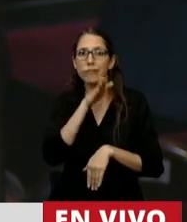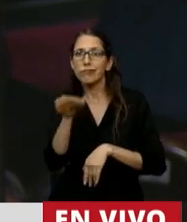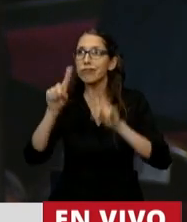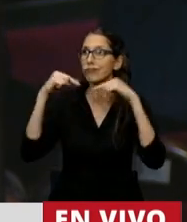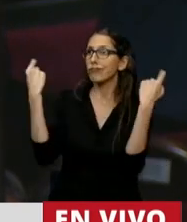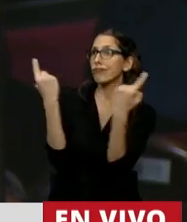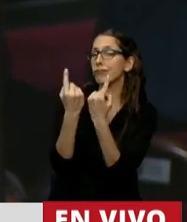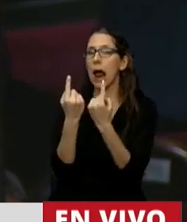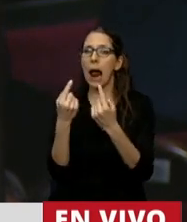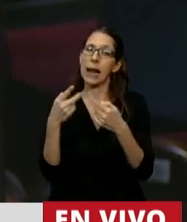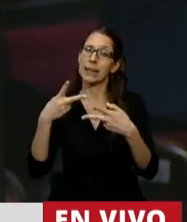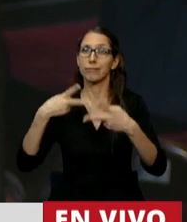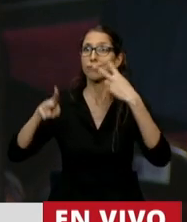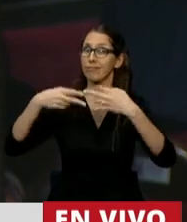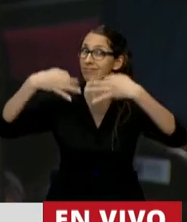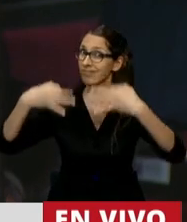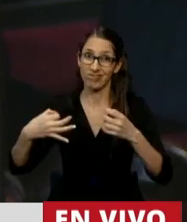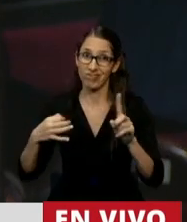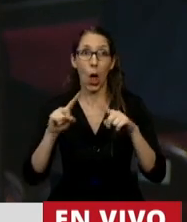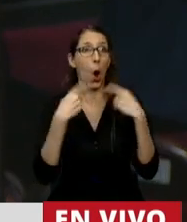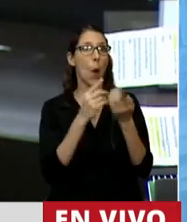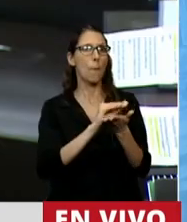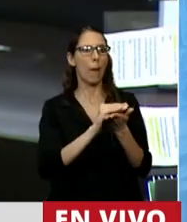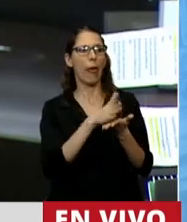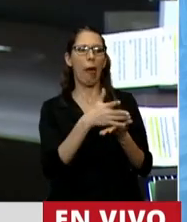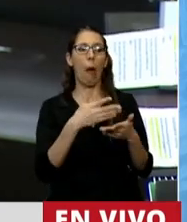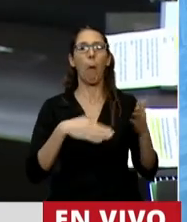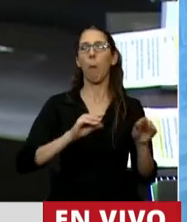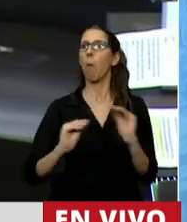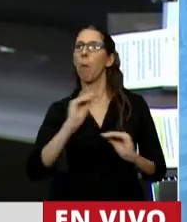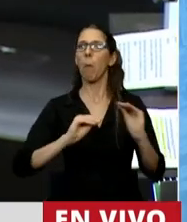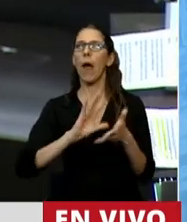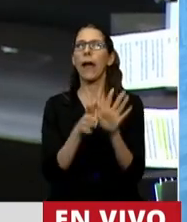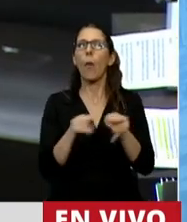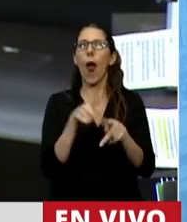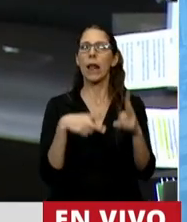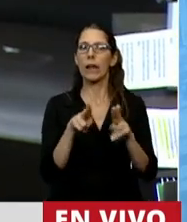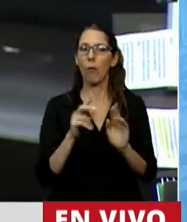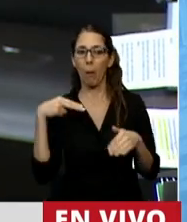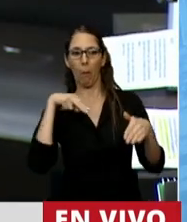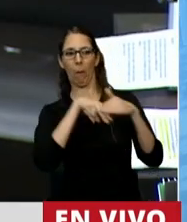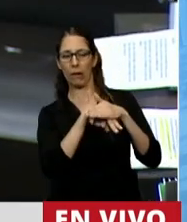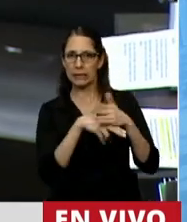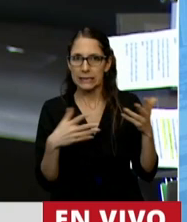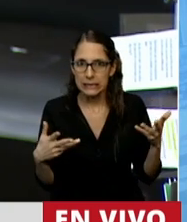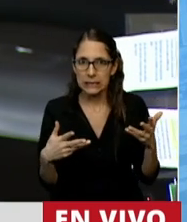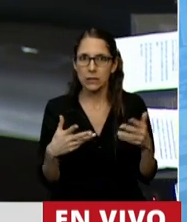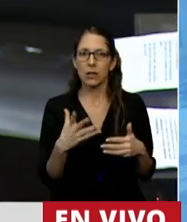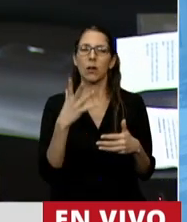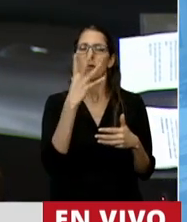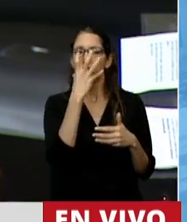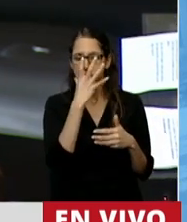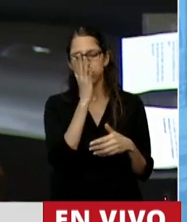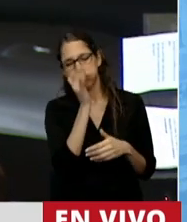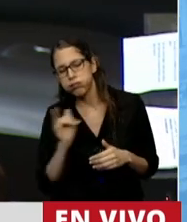quirófano improvisado en un consultorio médico que nunca vio. Te duermen, te despertás